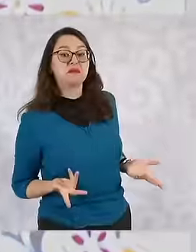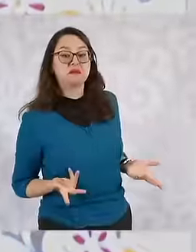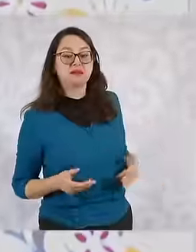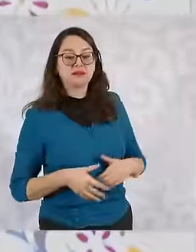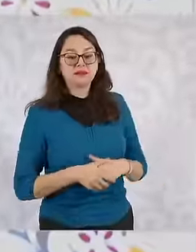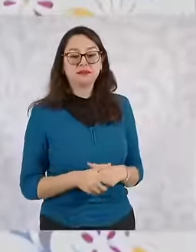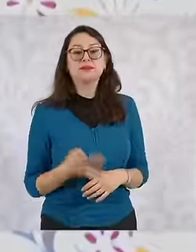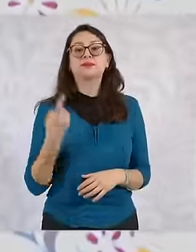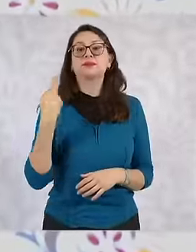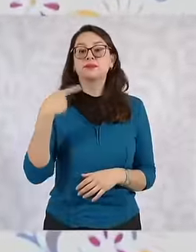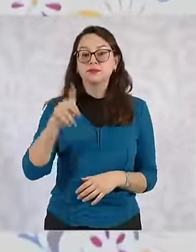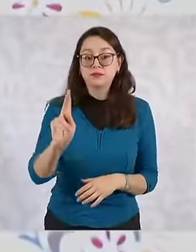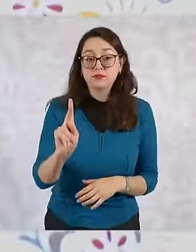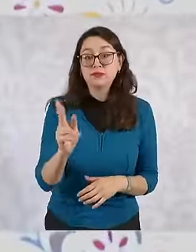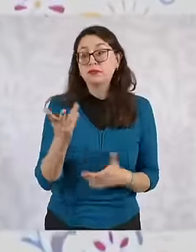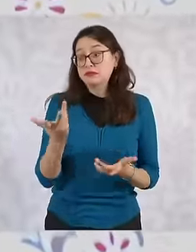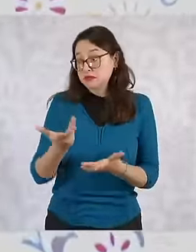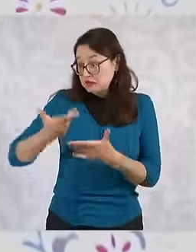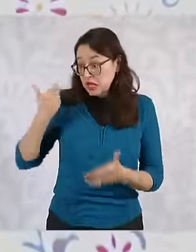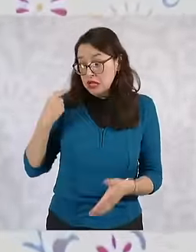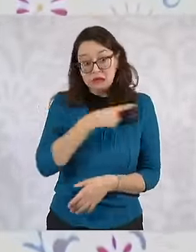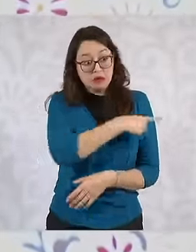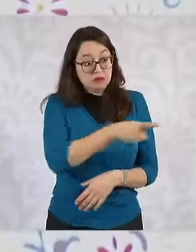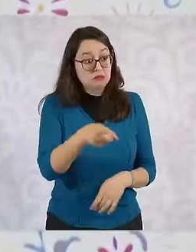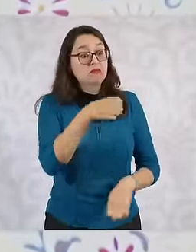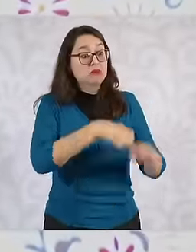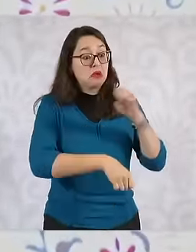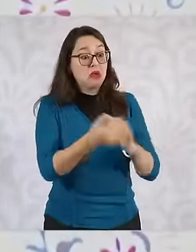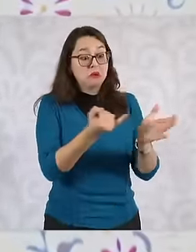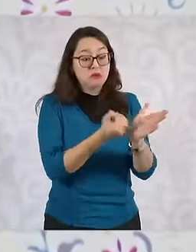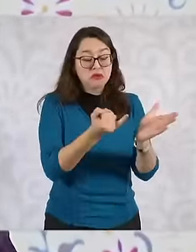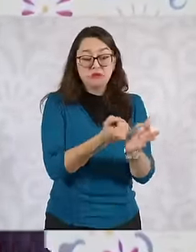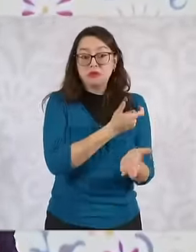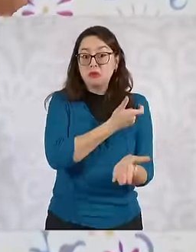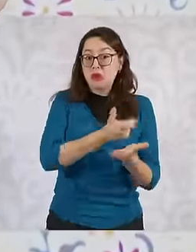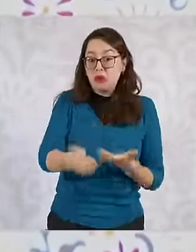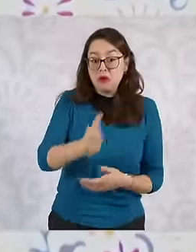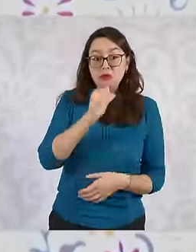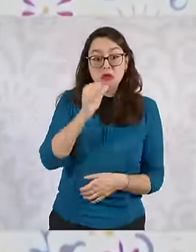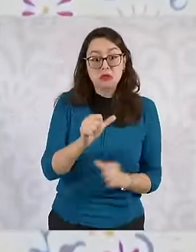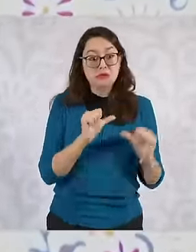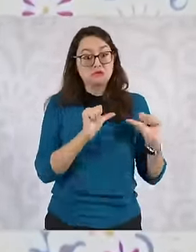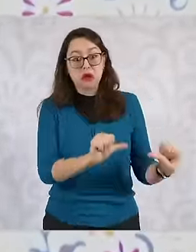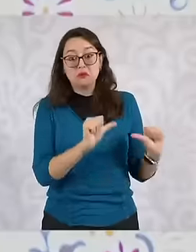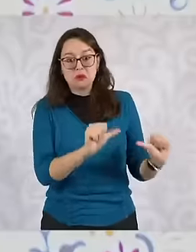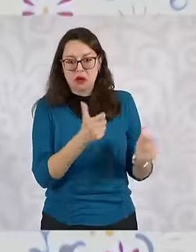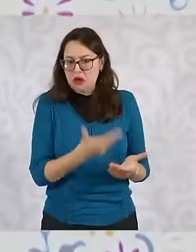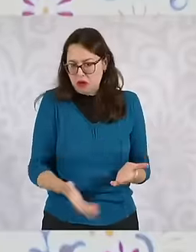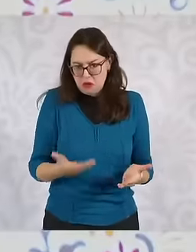había condonación de impuestos a los demás de arriba.